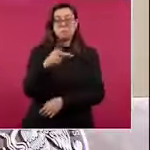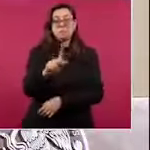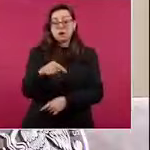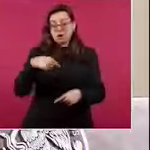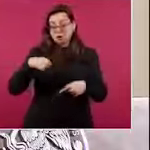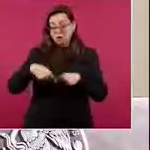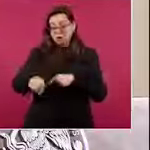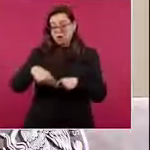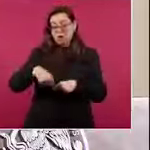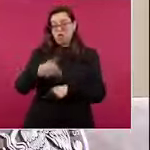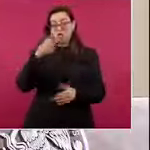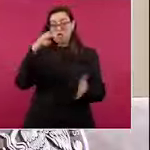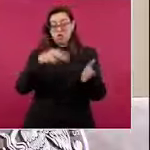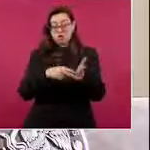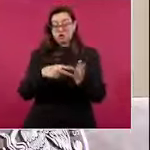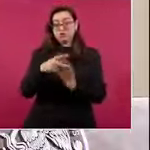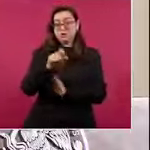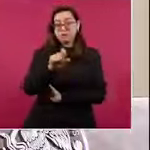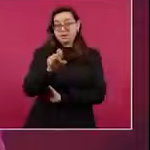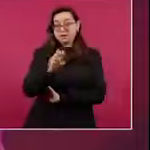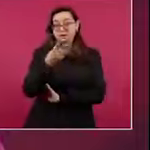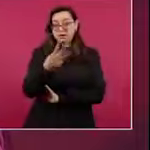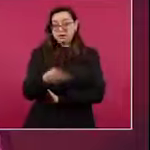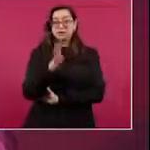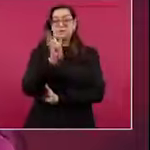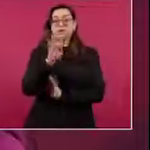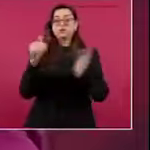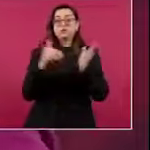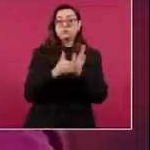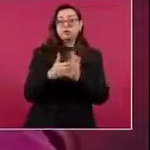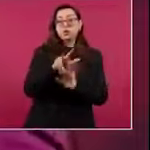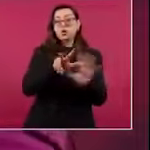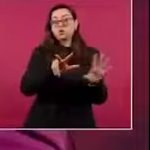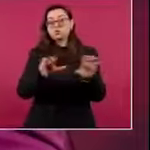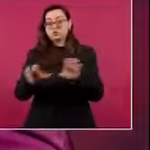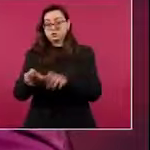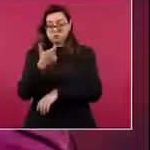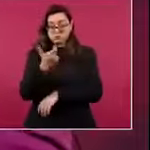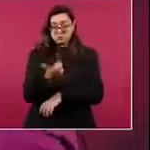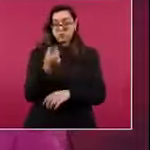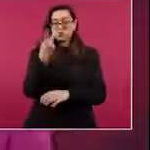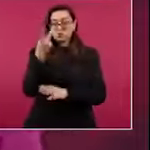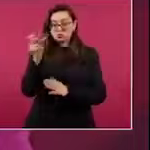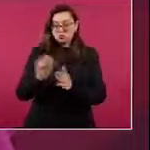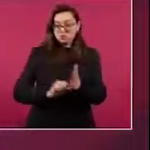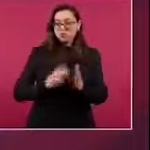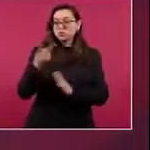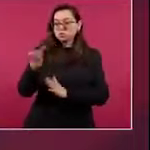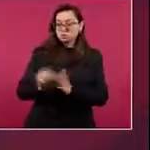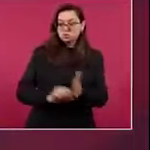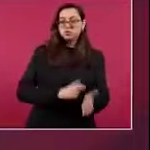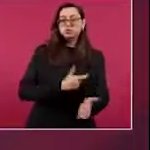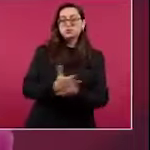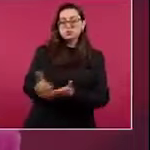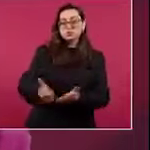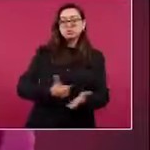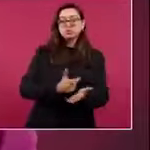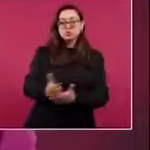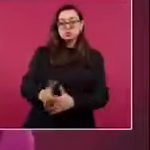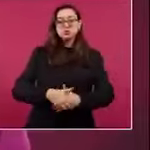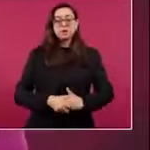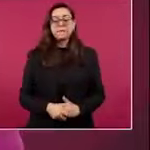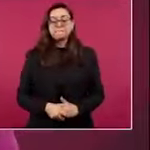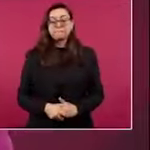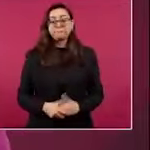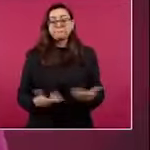la pensión a 4.800 pesos bimestrales. Adelante. La inversión social anual que se ha